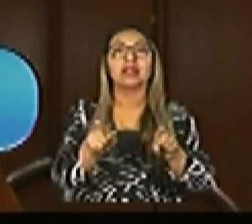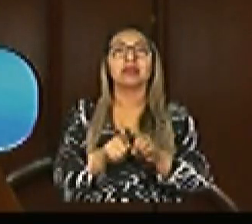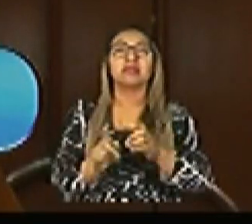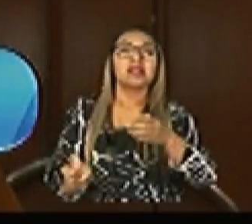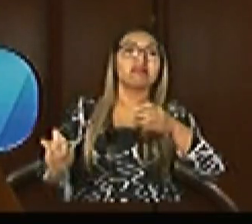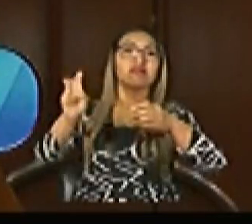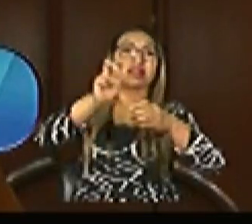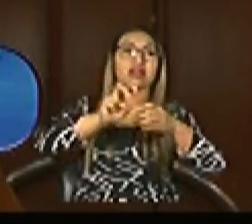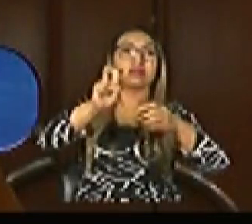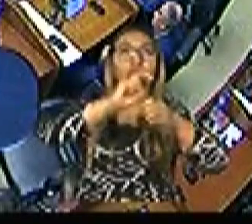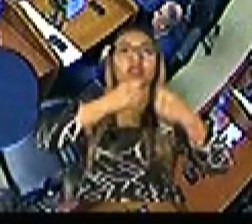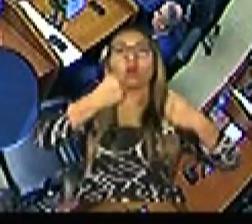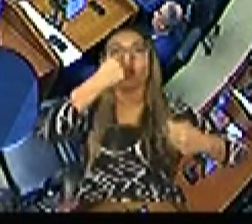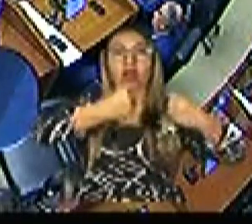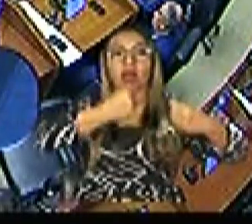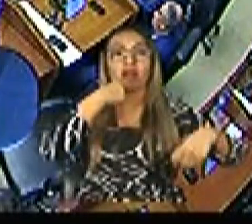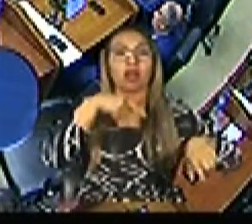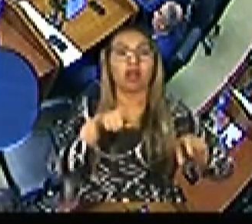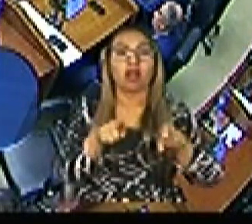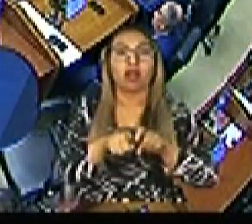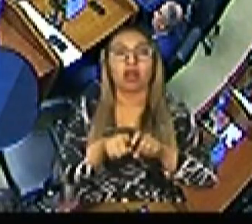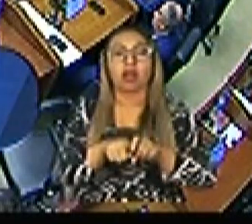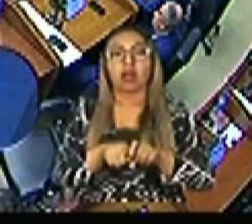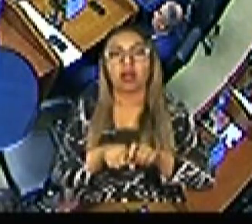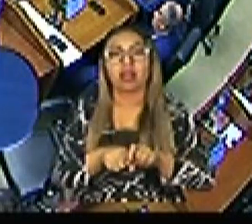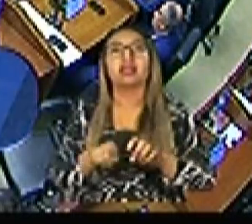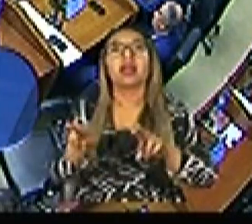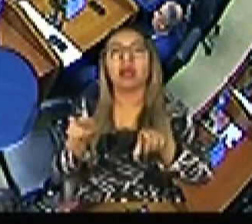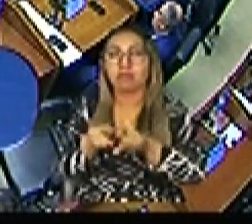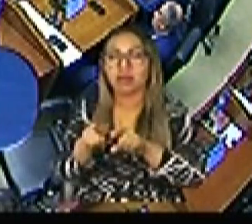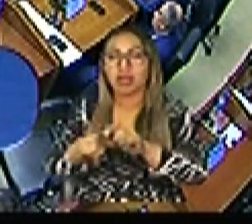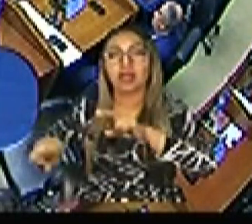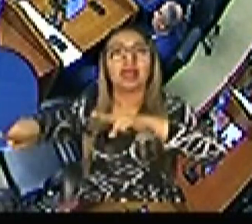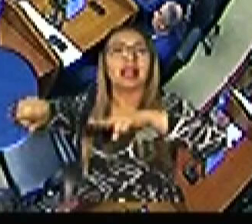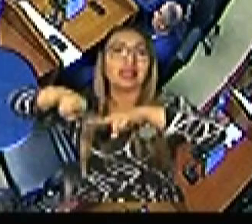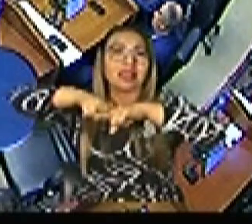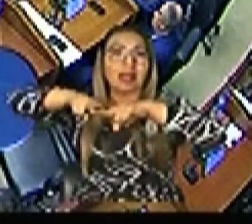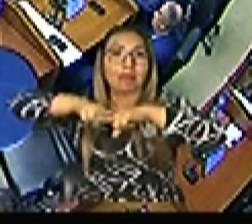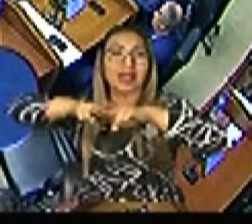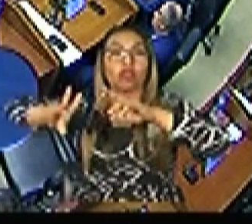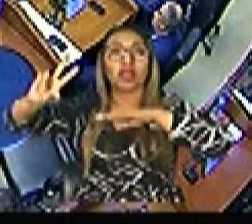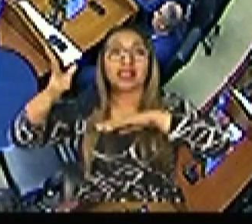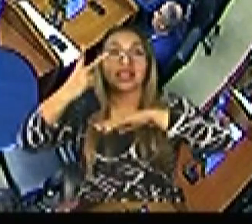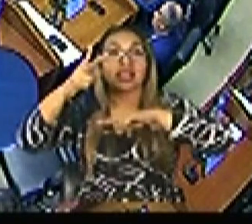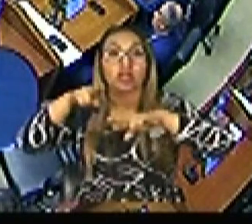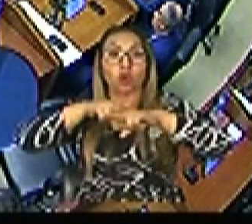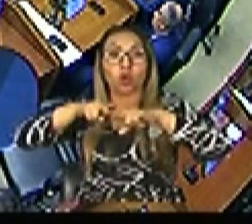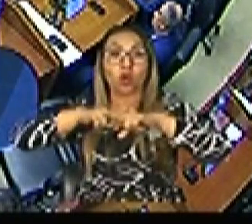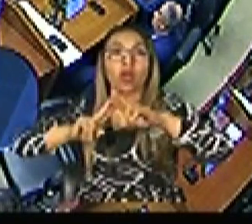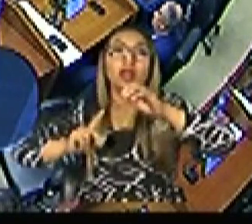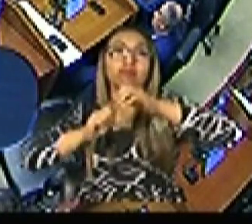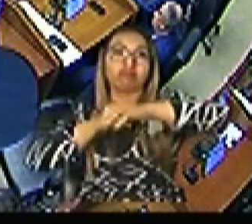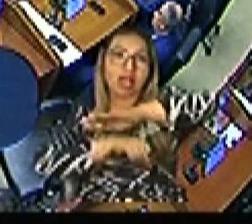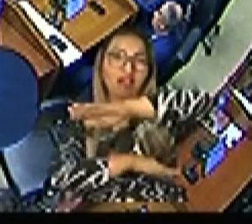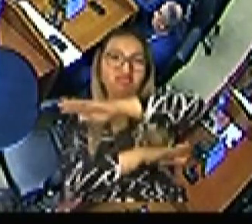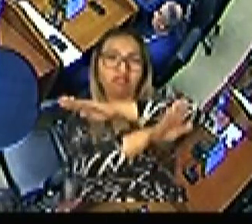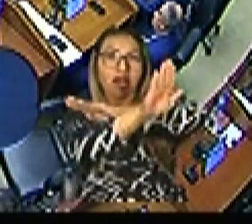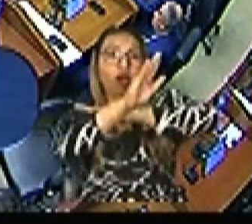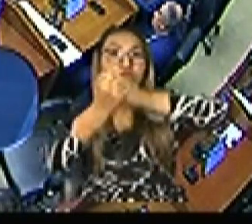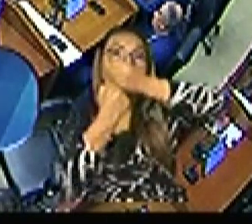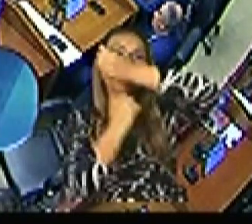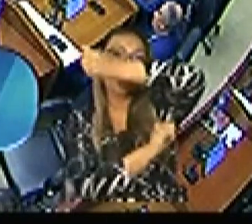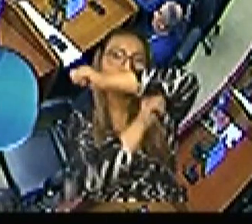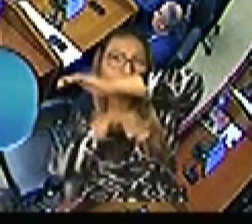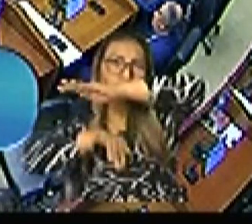público, que incluye recursos para la tercera línea del metro, el túnel bajo el canal de Panamá, el